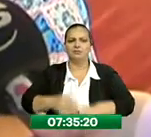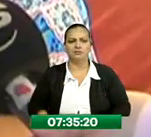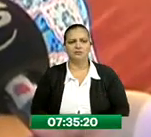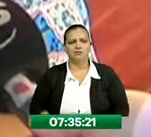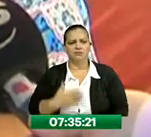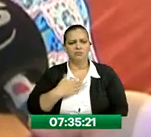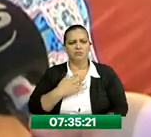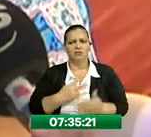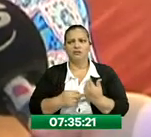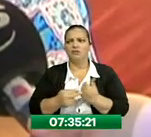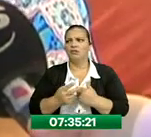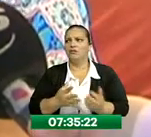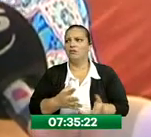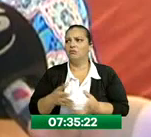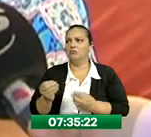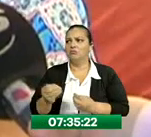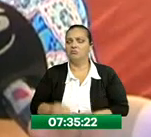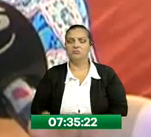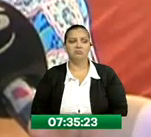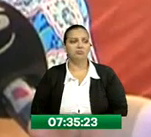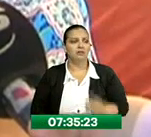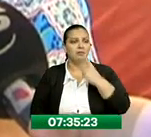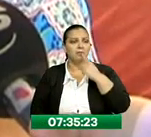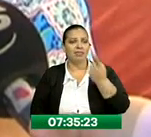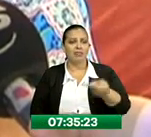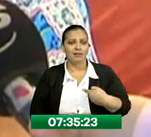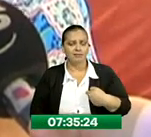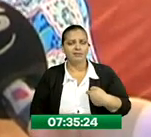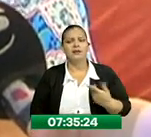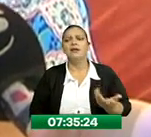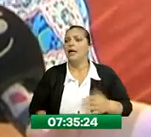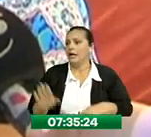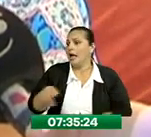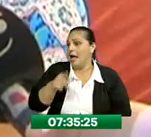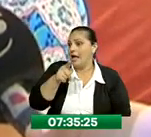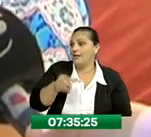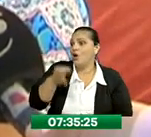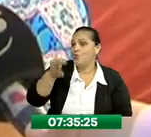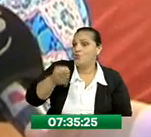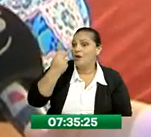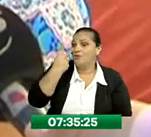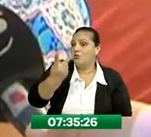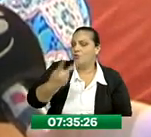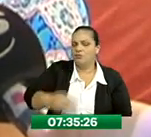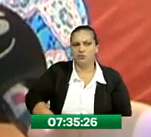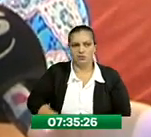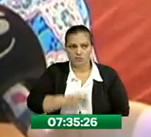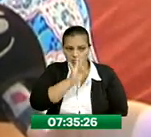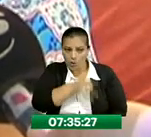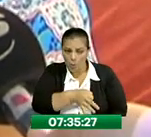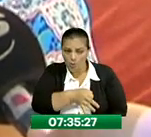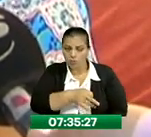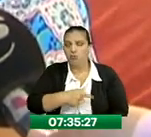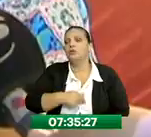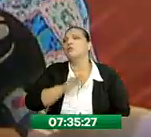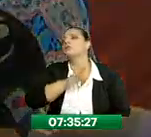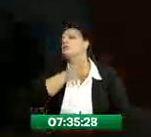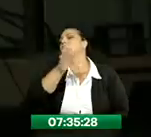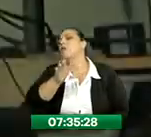han visto por Durán, pero no. Han ido a buscarlo ya de allá, mis hijos han venido allá a buscarlo y no